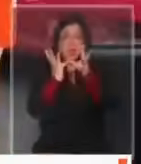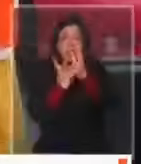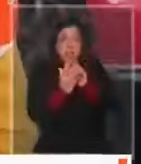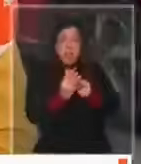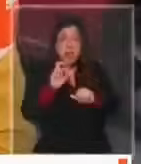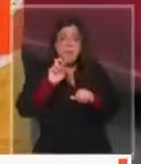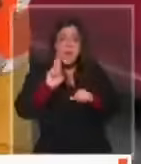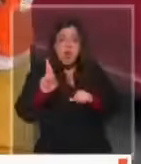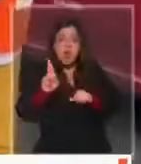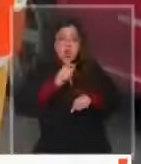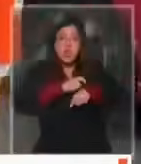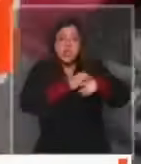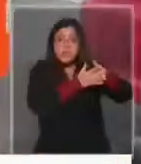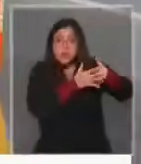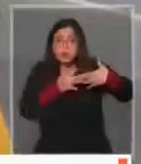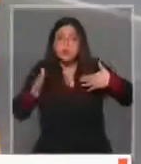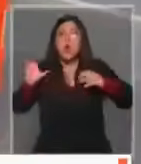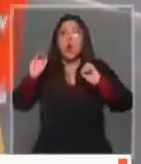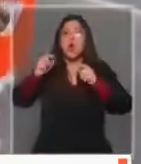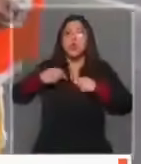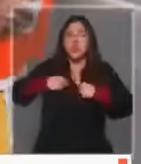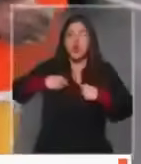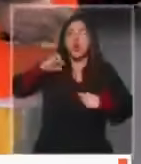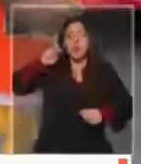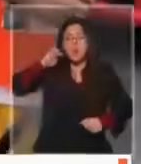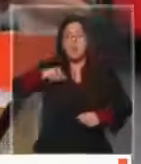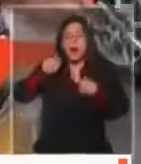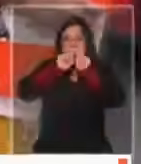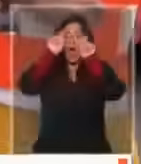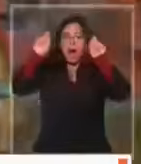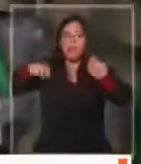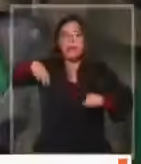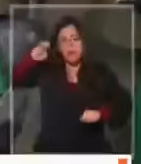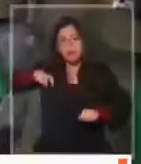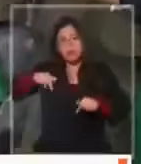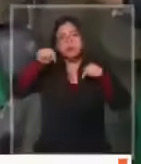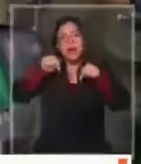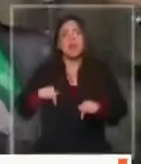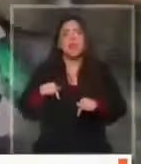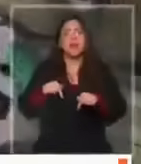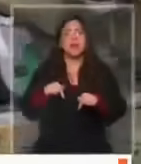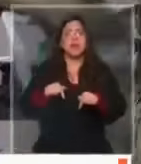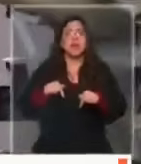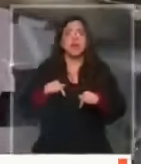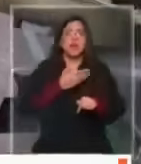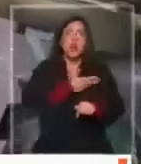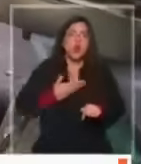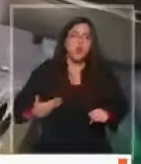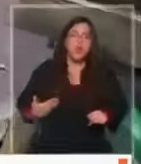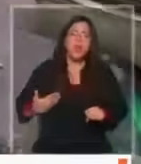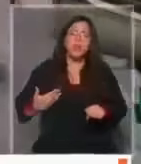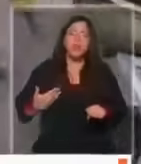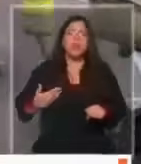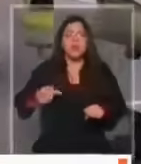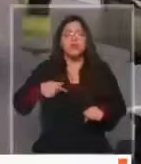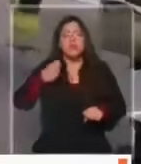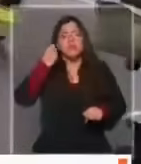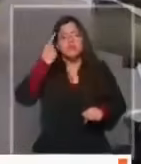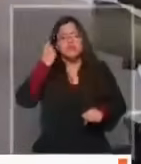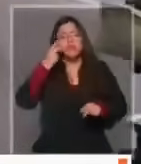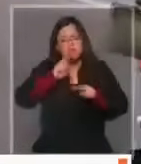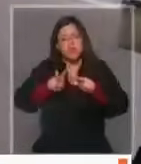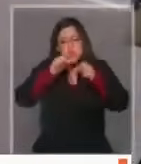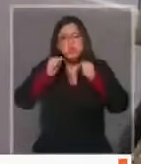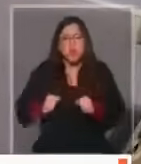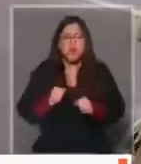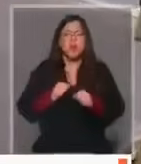tiempo, o la otra era yo moverme como papá, hacer una campaña, y bueno, acá estamos, chiquillos. Yo sé que el gobierno va a hacer algo, o sea, tengo mucha fe en eso. Tengo mucha fe que el